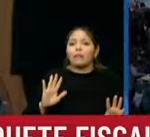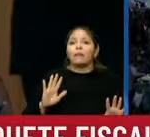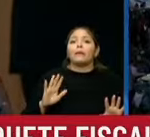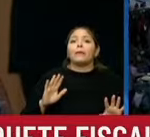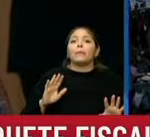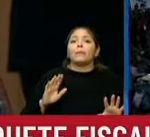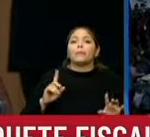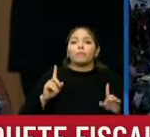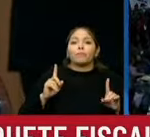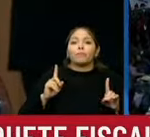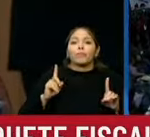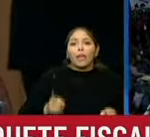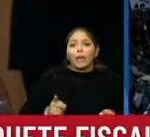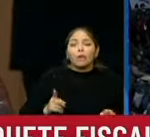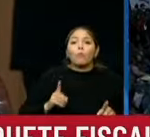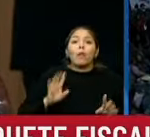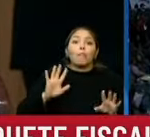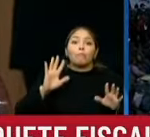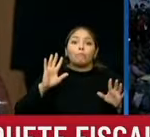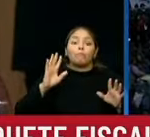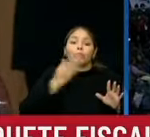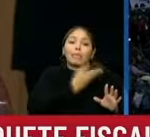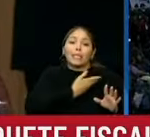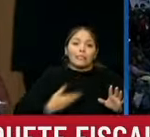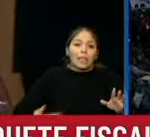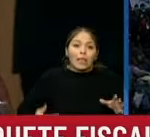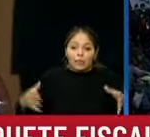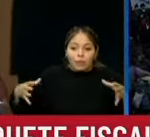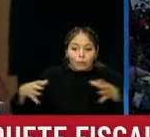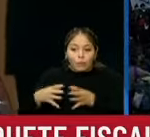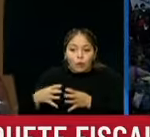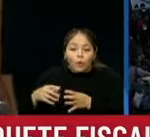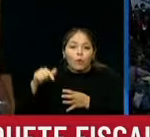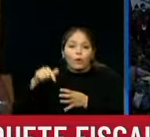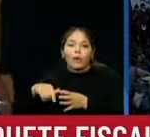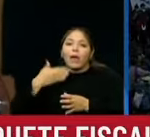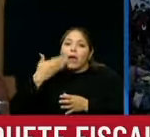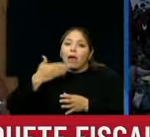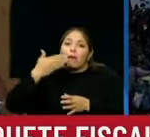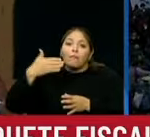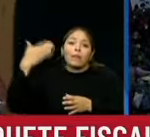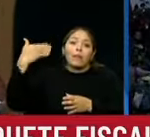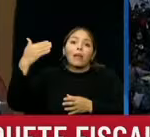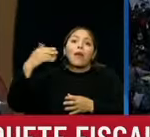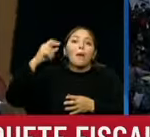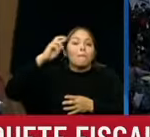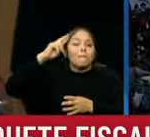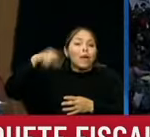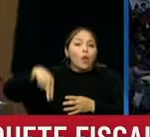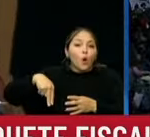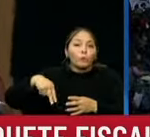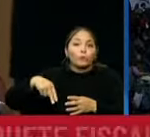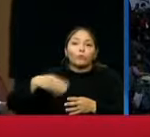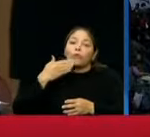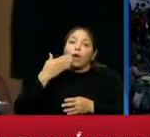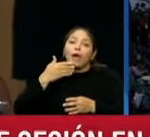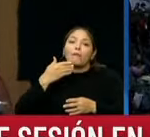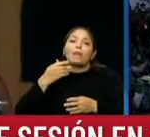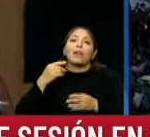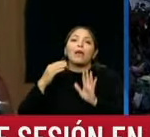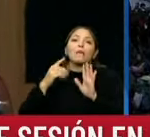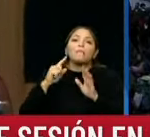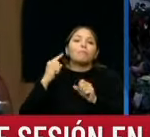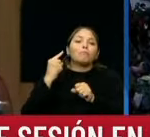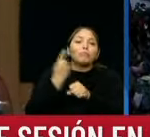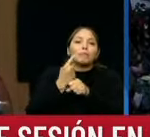conseguir algún voto más. ¿Eh? ¿Algún voto más? Sí, sí, sí. Entre 140 y 150 sí. Va a ser seguro. Sí, sí, sí. Sí. Ahí tenés me parece que tener que en cuenta, tenés que tener en cuenta